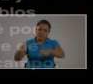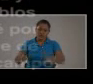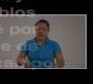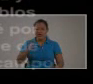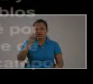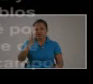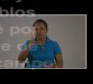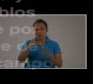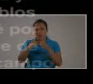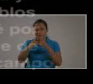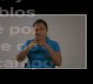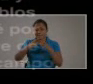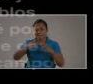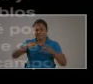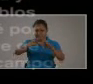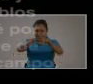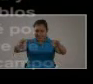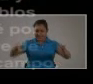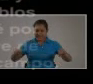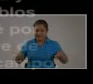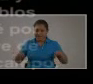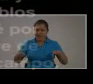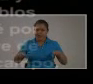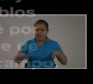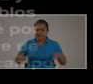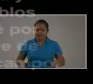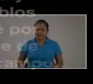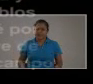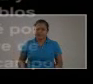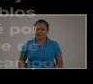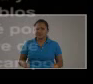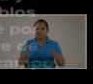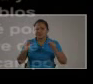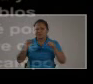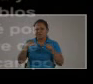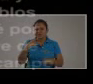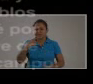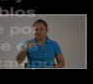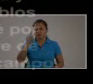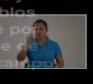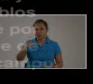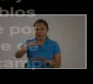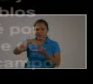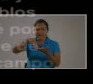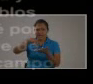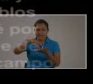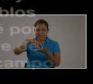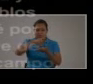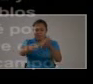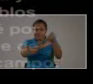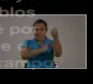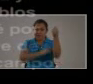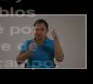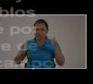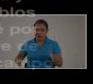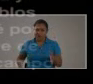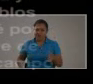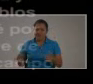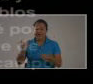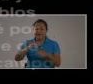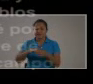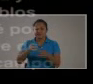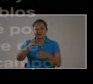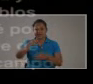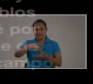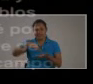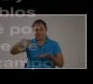un principado, de una, si podemos decirlo así, una nación poderosa entre las naciones de la tierra,